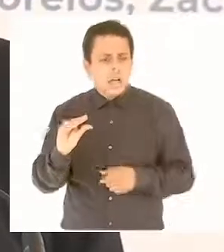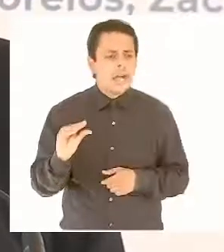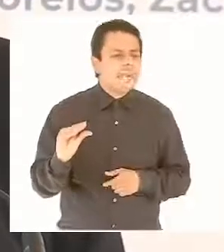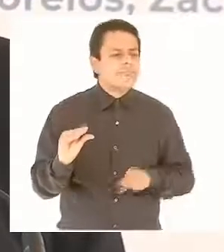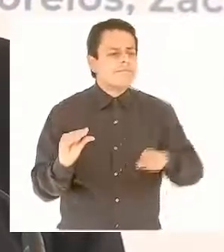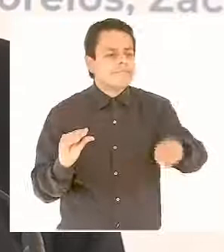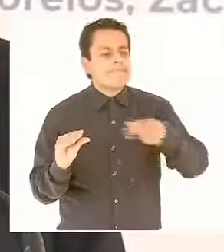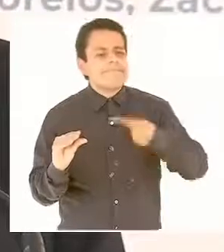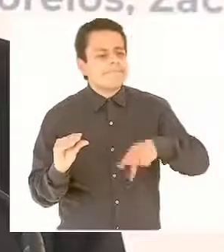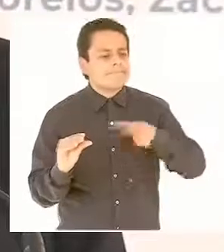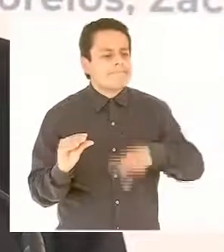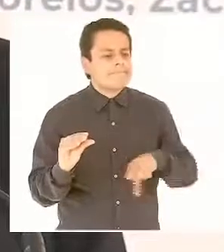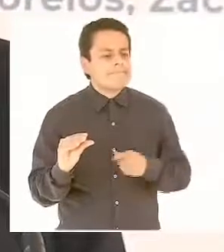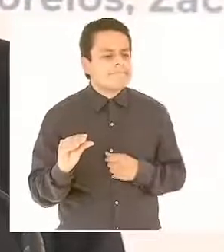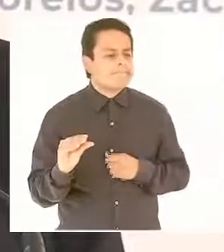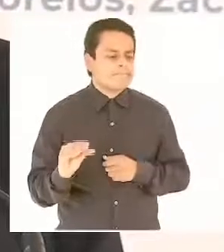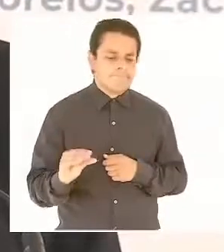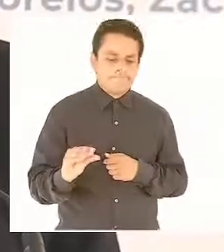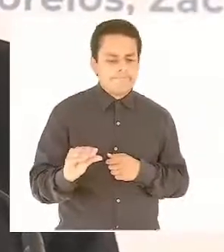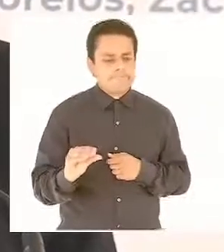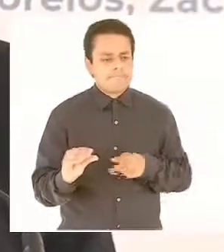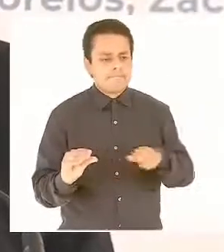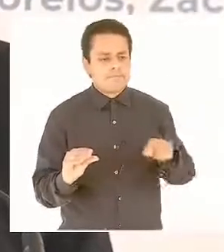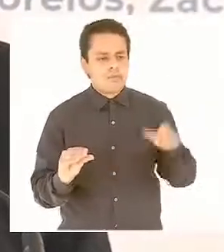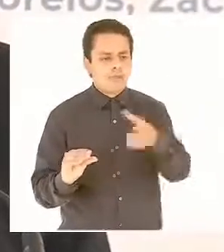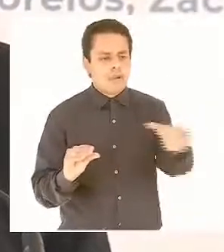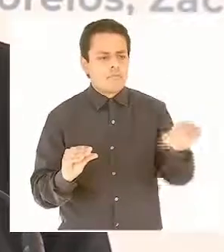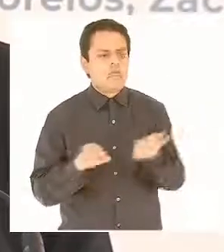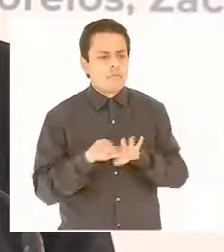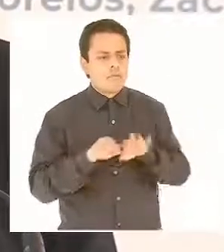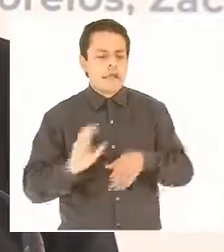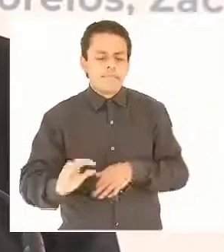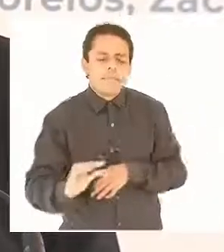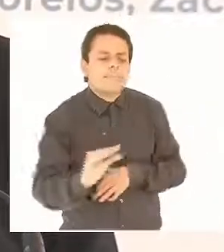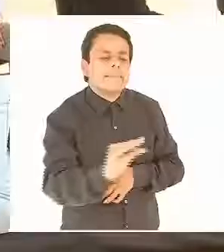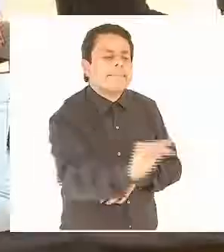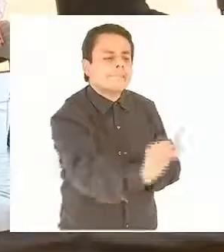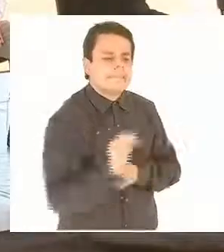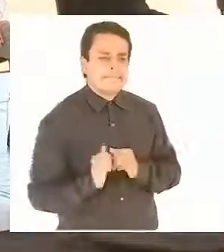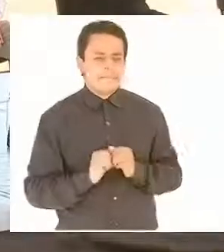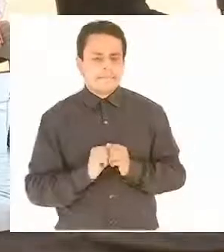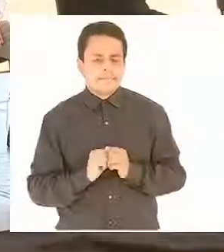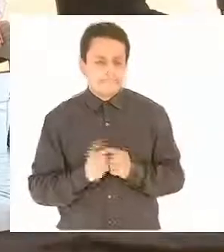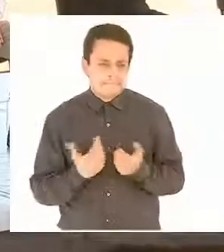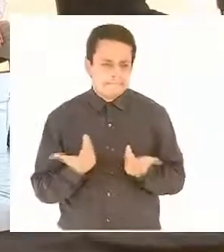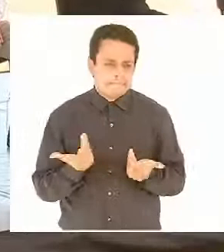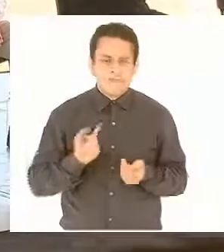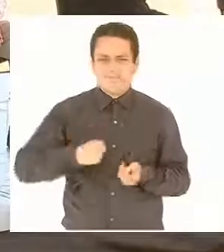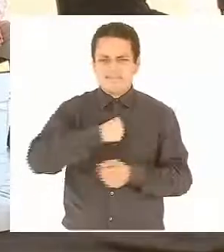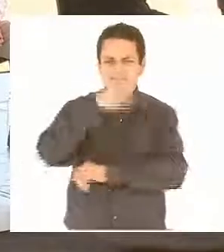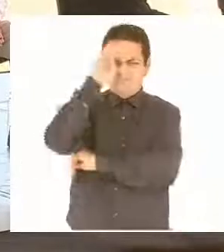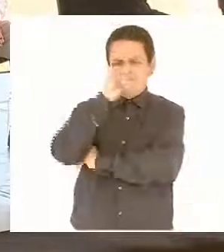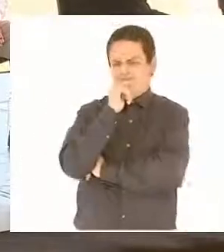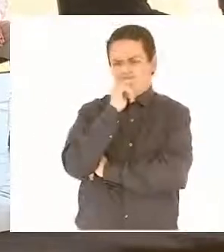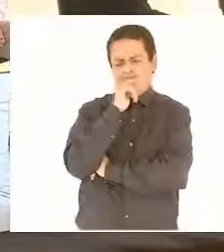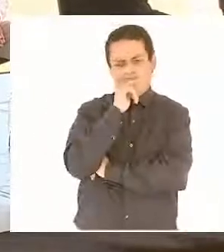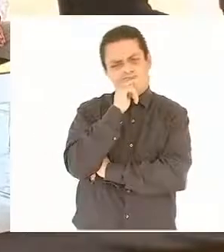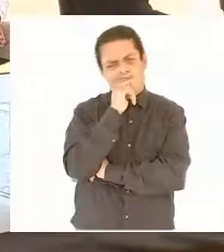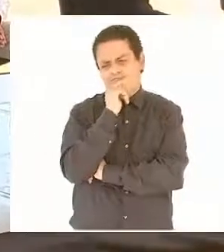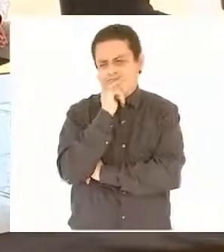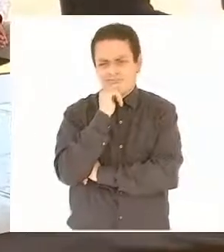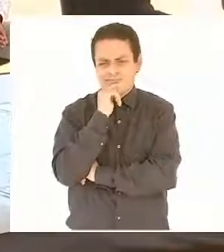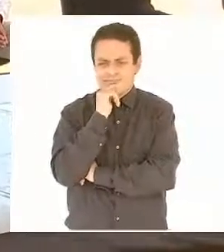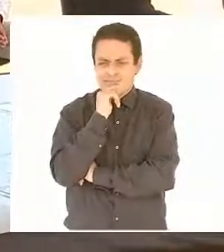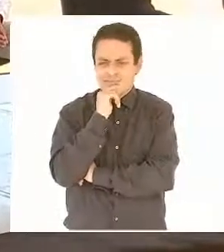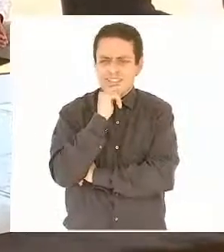realmente le llegaba a los productores. Nosotros dijimos, vamos a tener